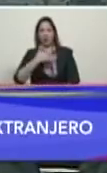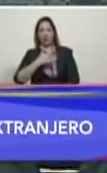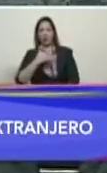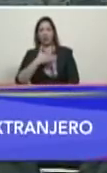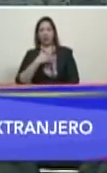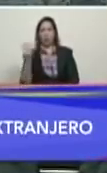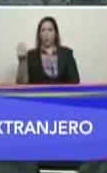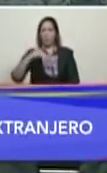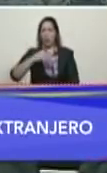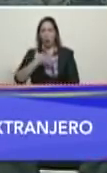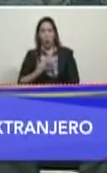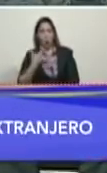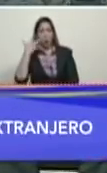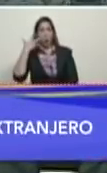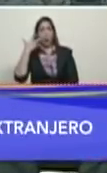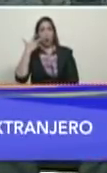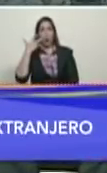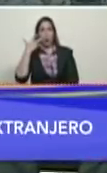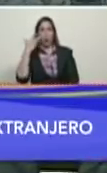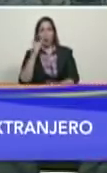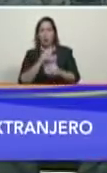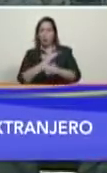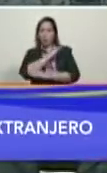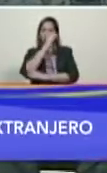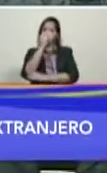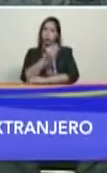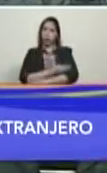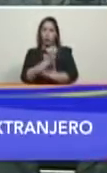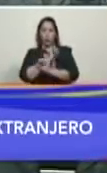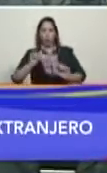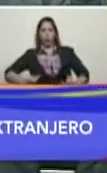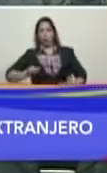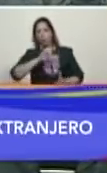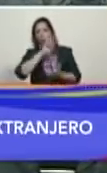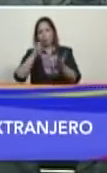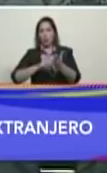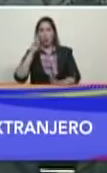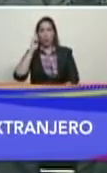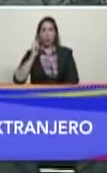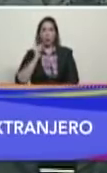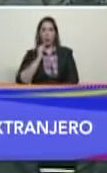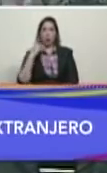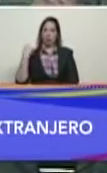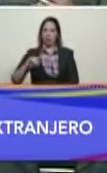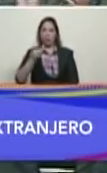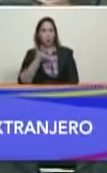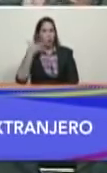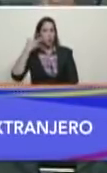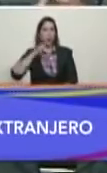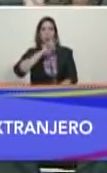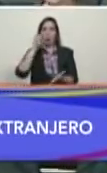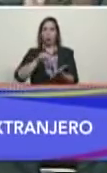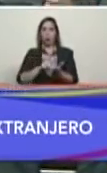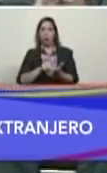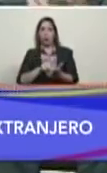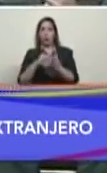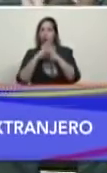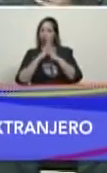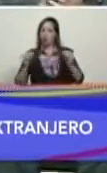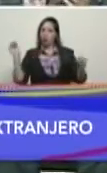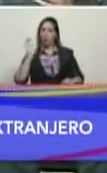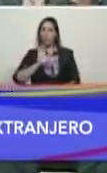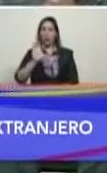más orgullosos de la poderosa Fuerza Armada Nacional Bolivariana que tenemos. Orgullo nacional de toda la